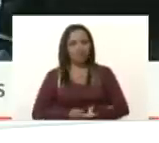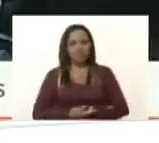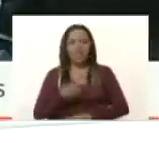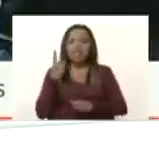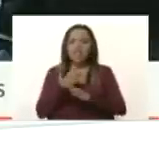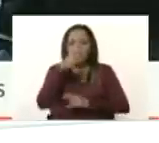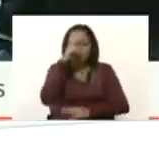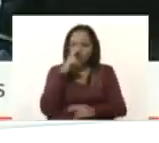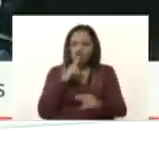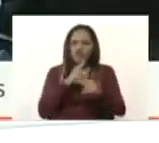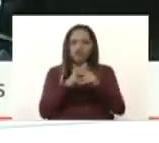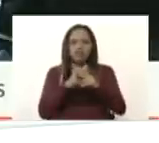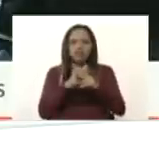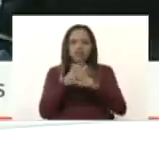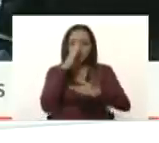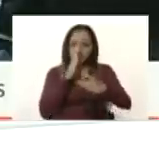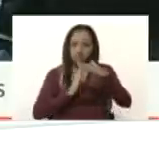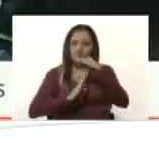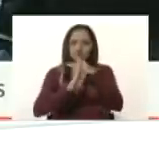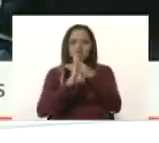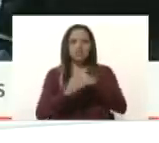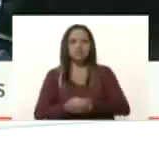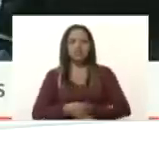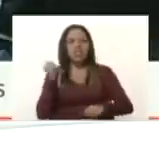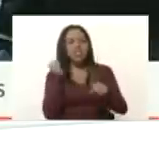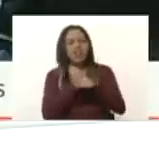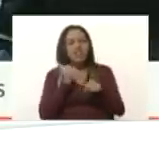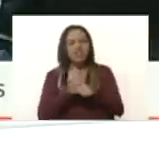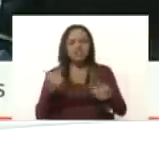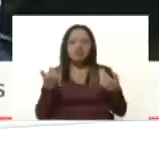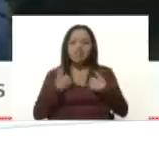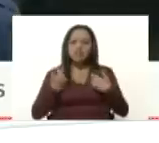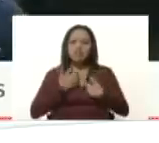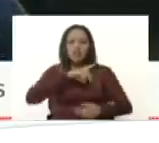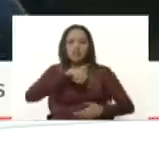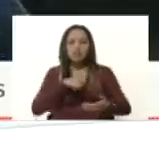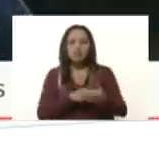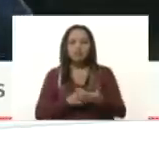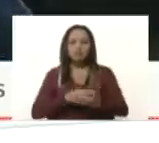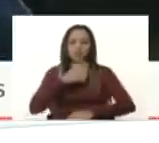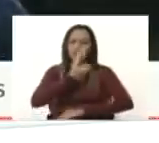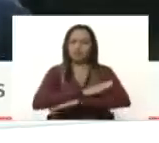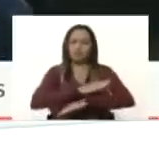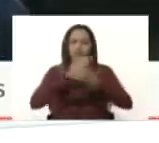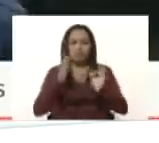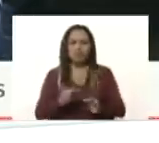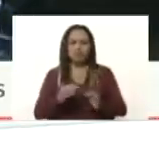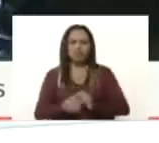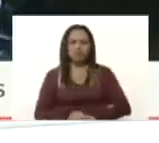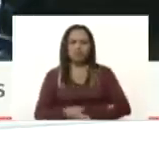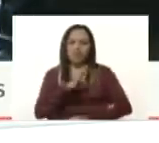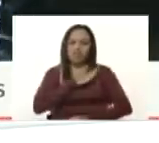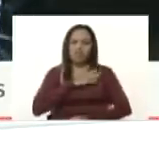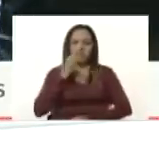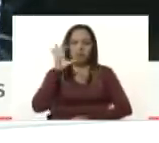Honestidad absoluta, humildad máxima, trabajo y sacrificio total, disciplina máxima para tener patria.